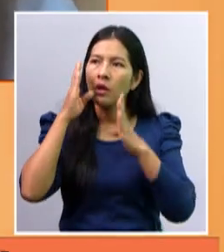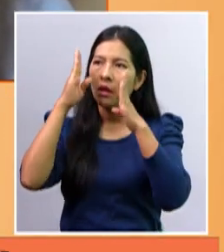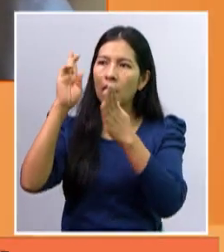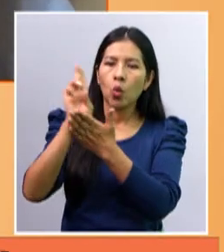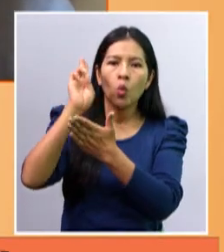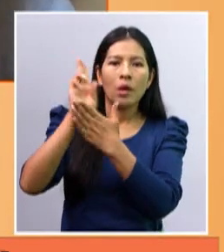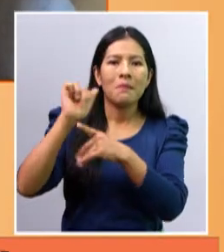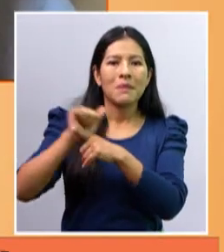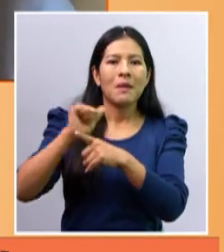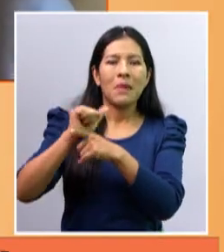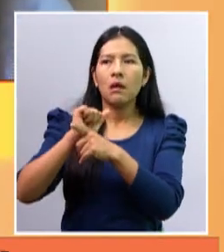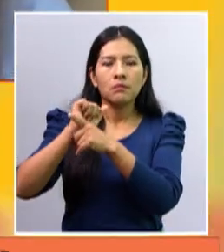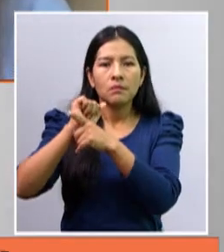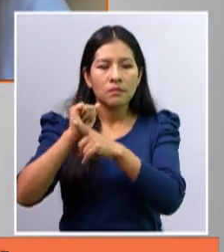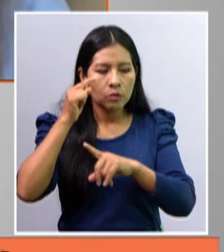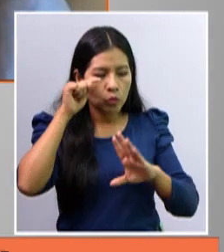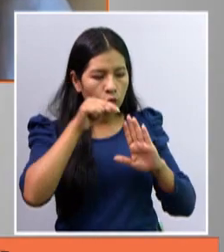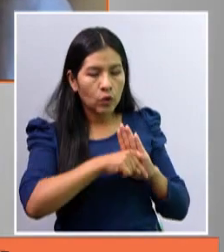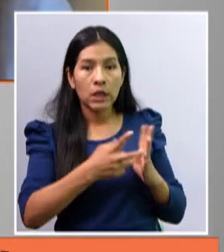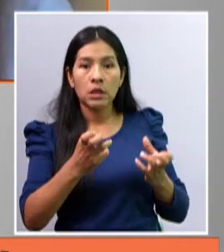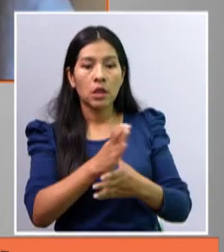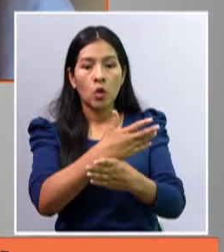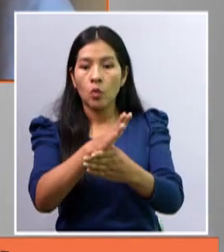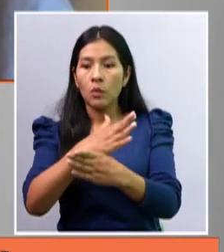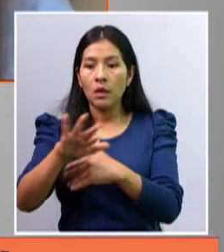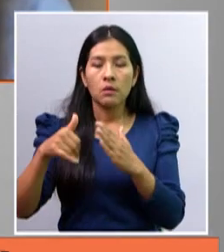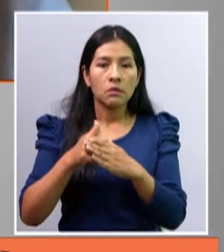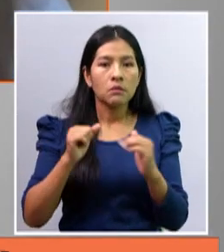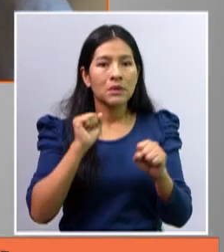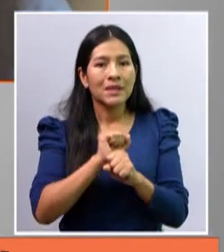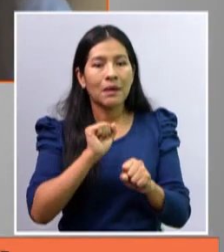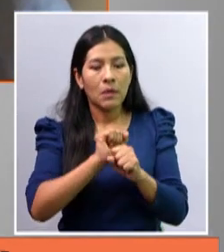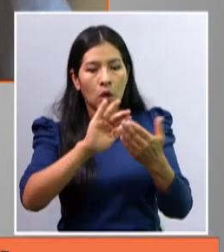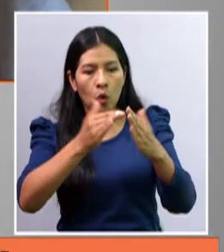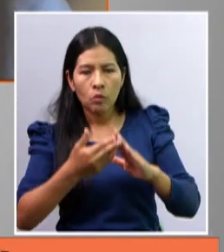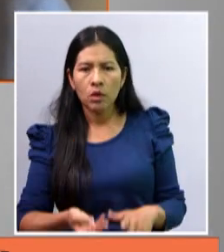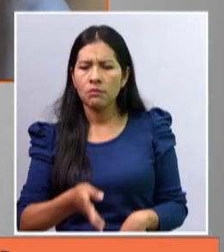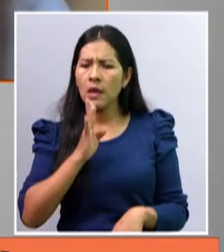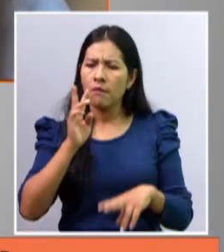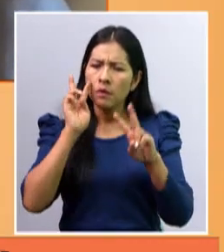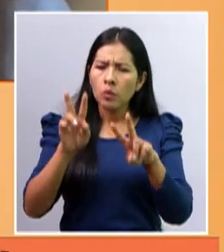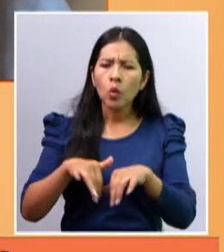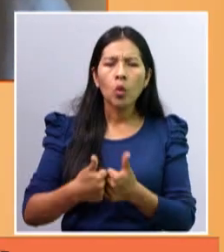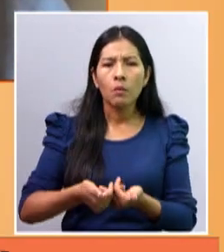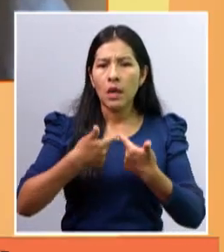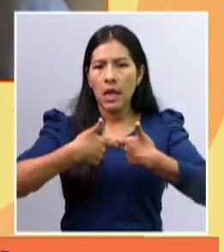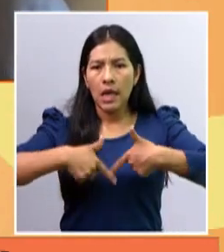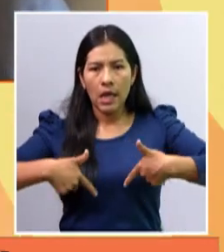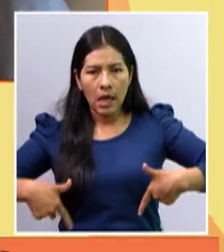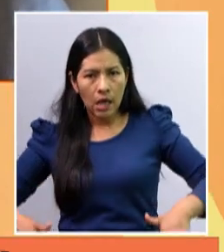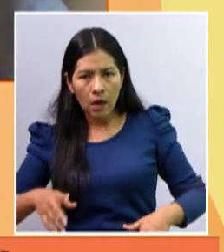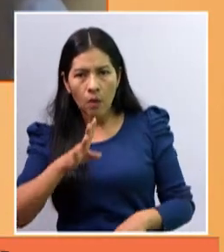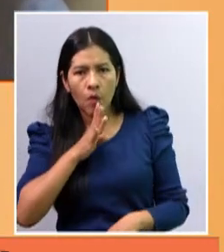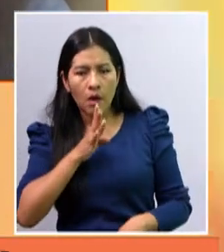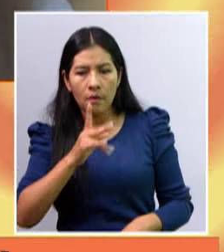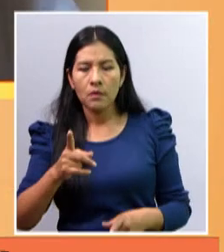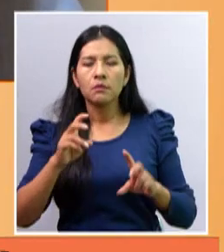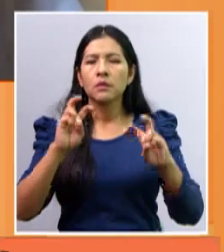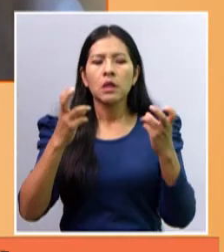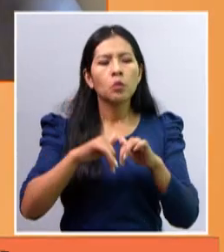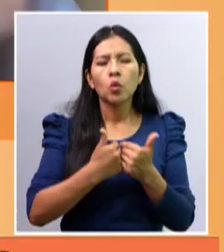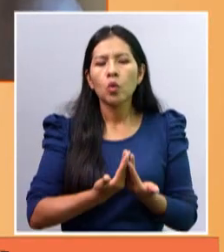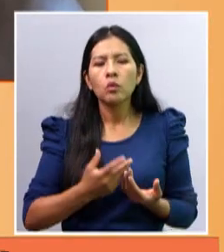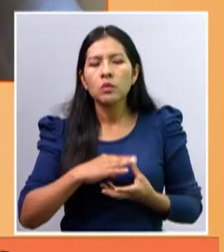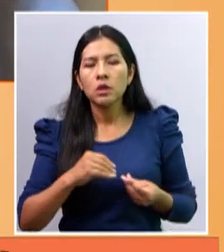la práctica misma de trabajar con las comunidades de pensar en los lenguajes en otras formas de entender nuestra historia nuestra vida